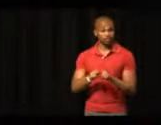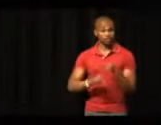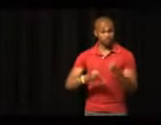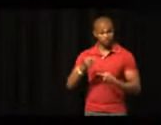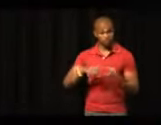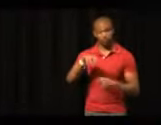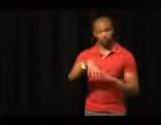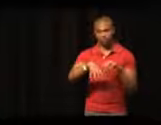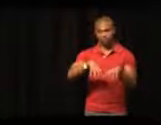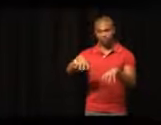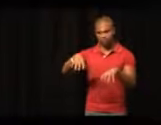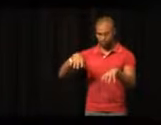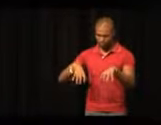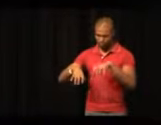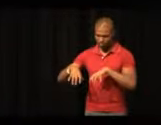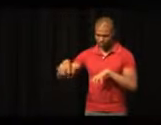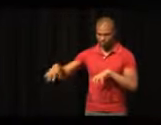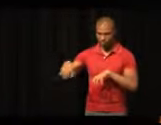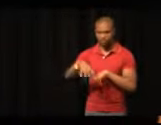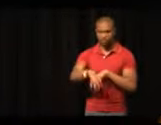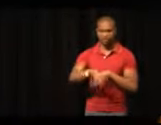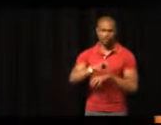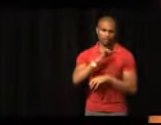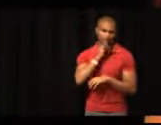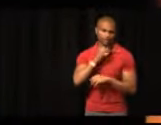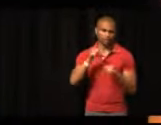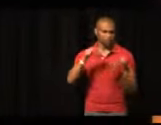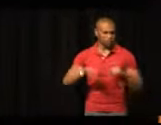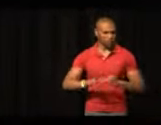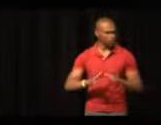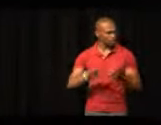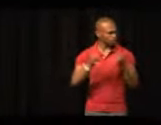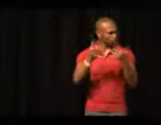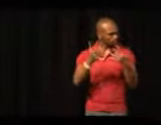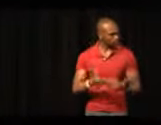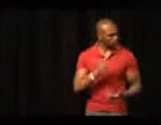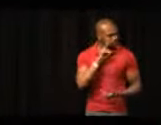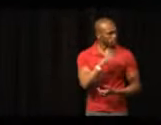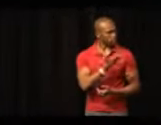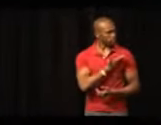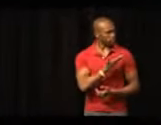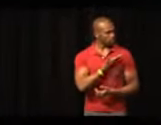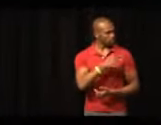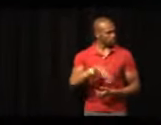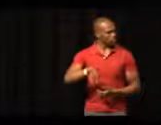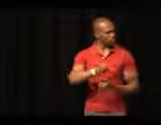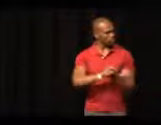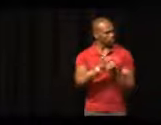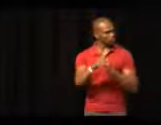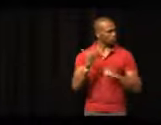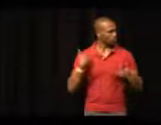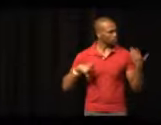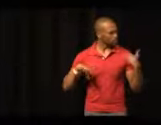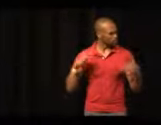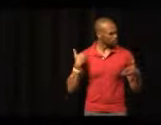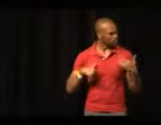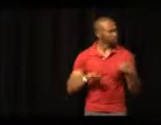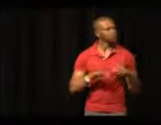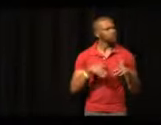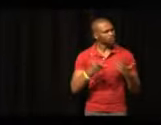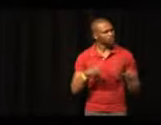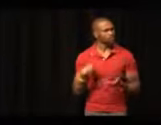como políticas sectoriales, y como fue, por ejemplo, como lo dijimos acá y vemos, el deporte y